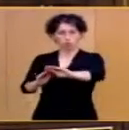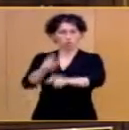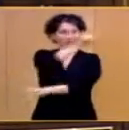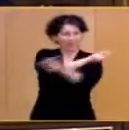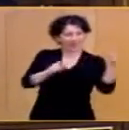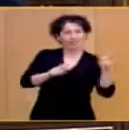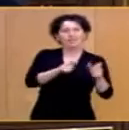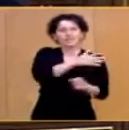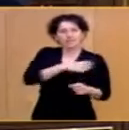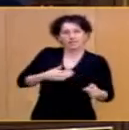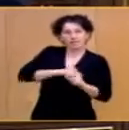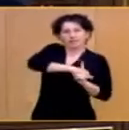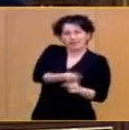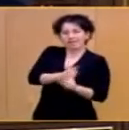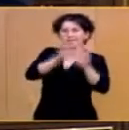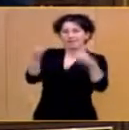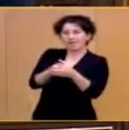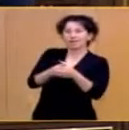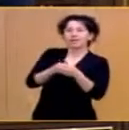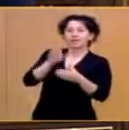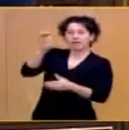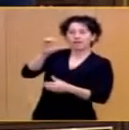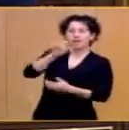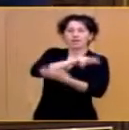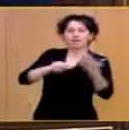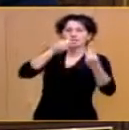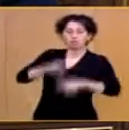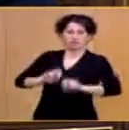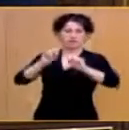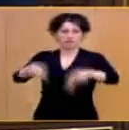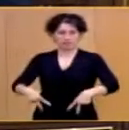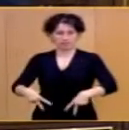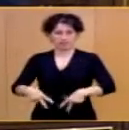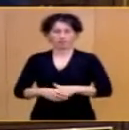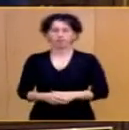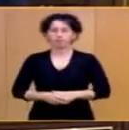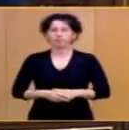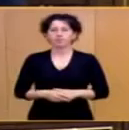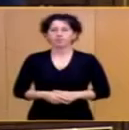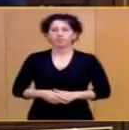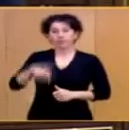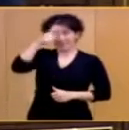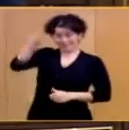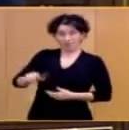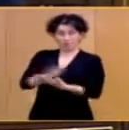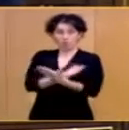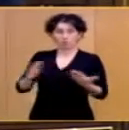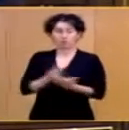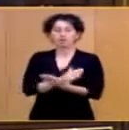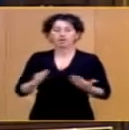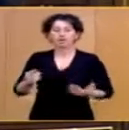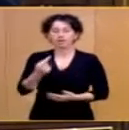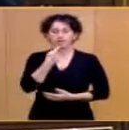del pueblo gallego un pueblo sin historia. Decía Celso Emilio, señor presidente, lingua proletaria do meu